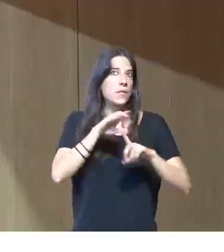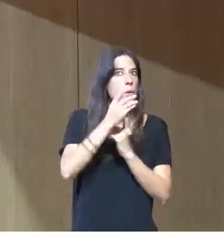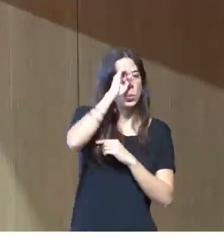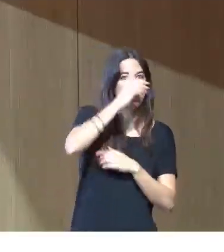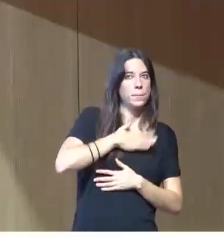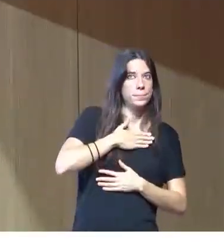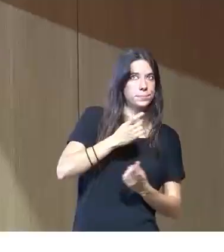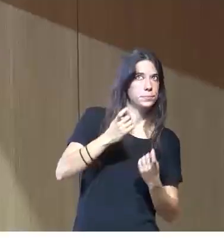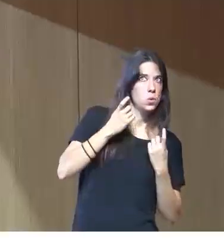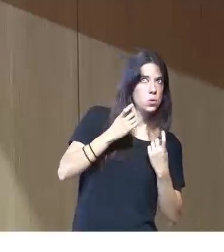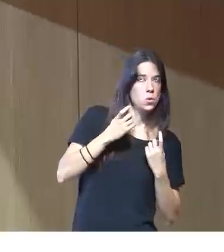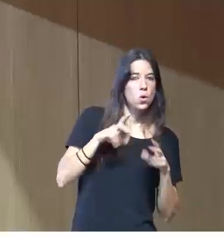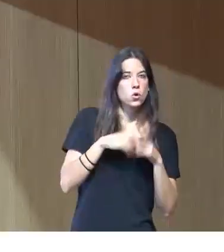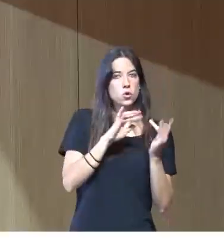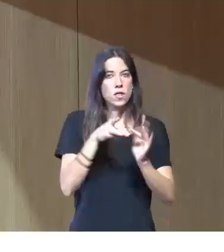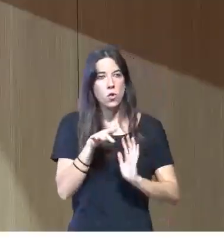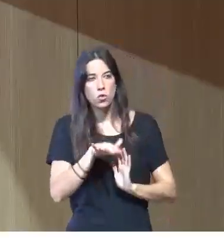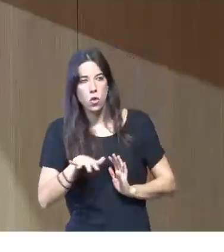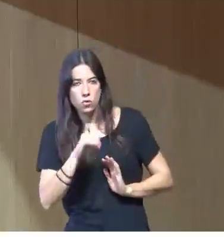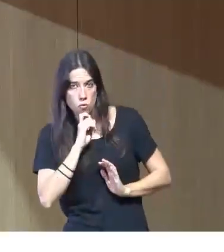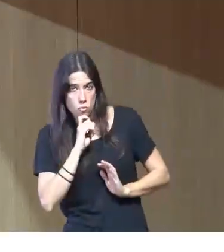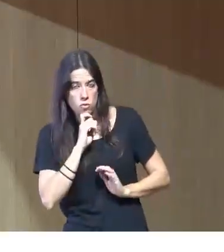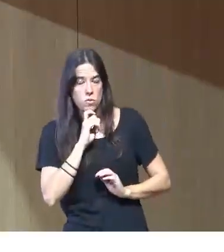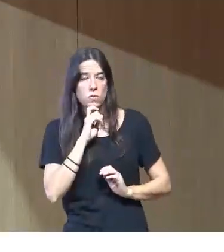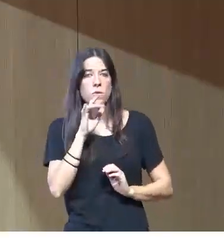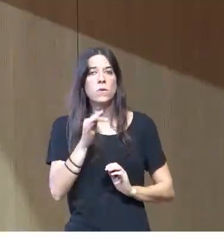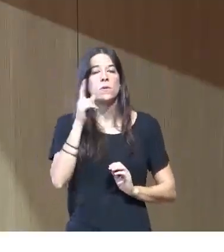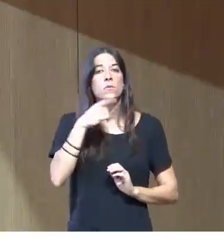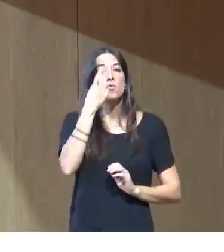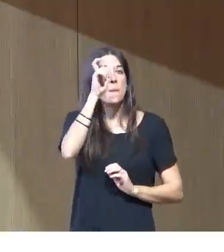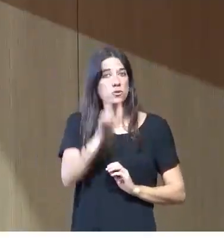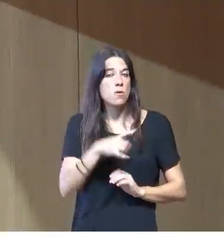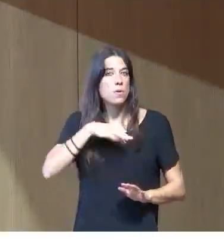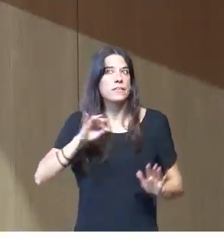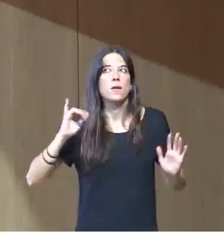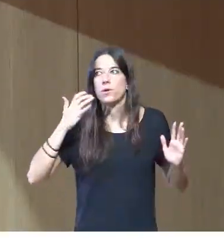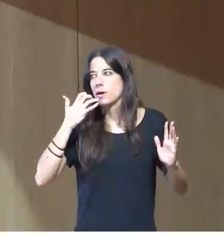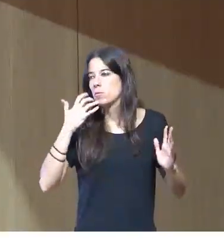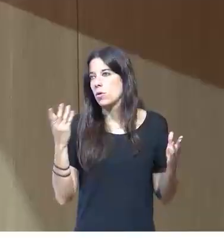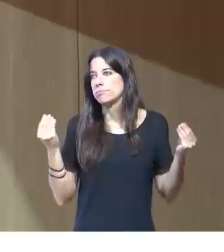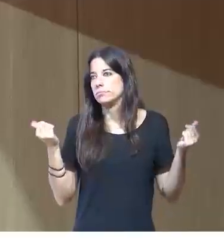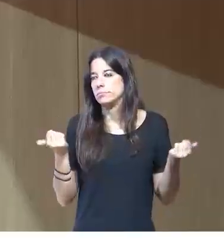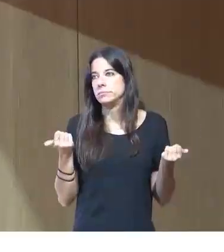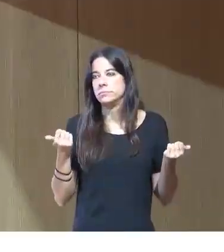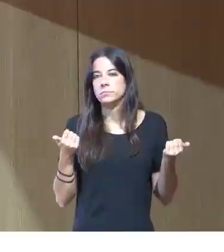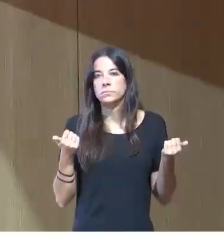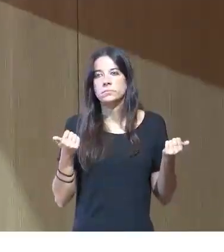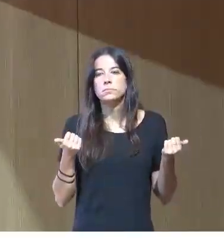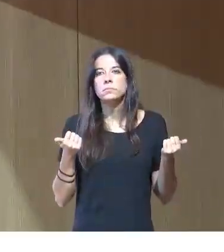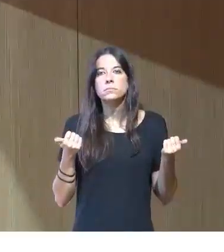en el que se socializa aparte de eso puedes Puede una persona tener unos signos más o menos